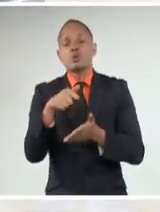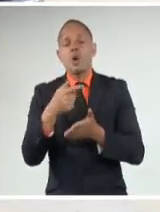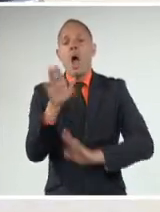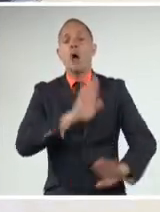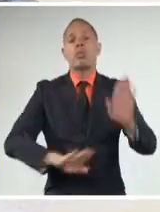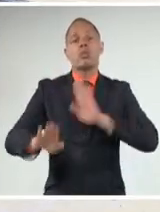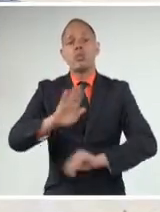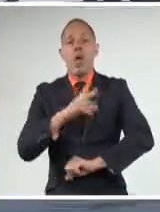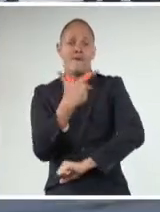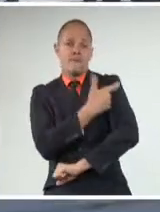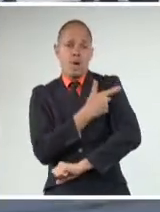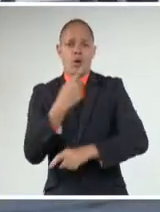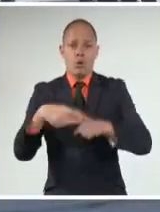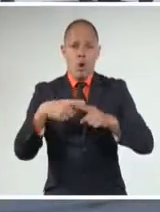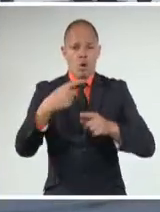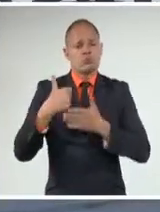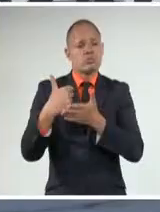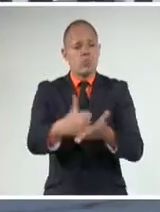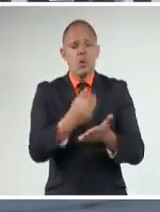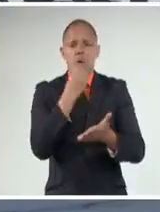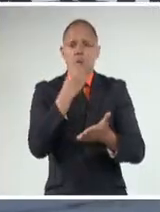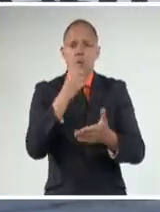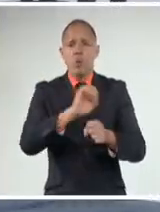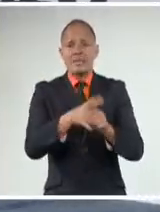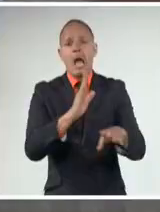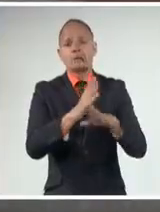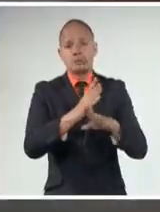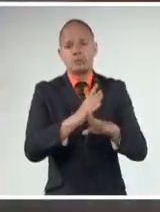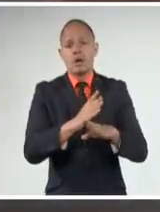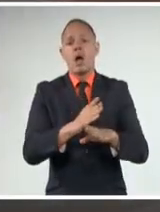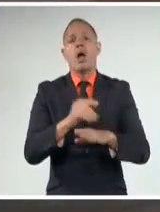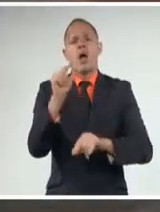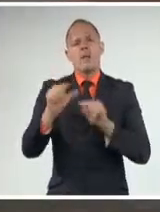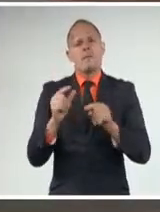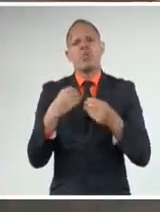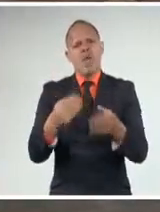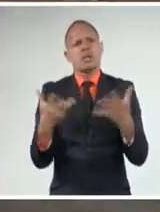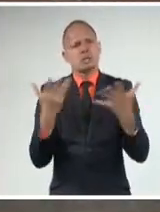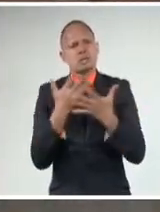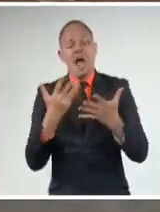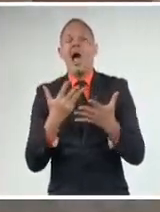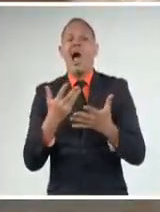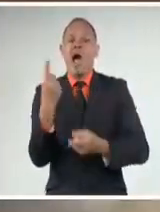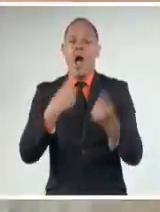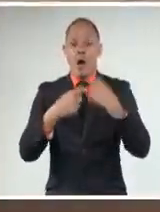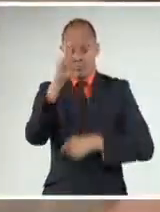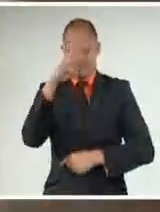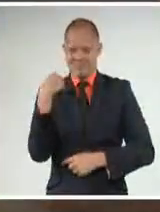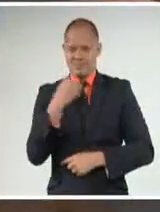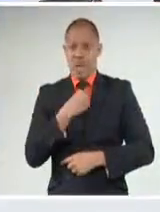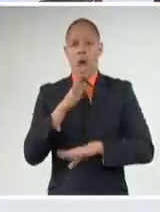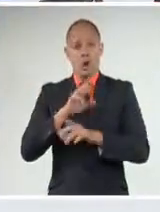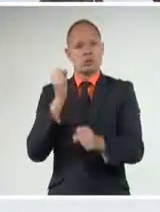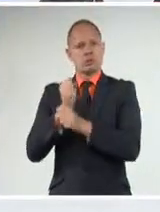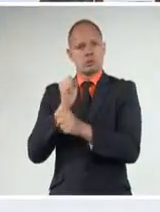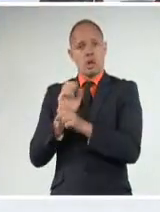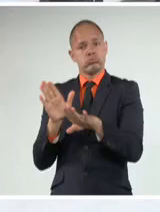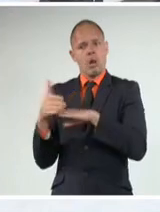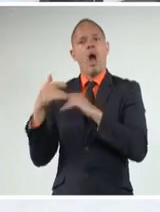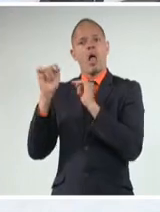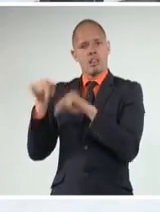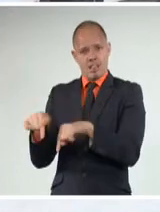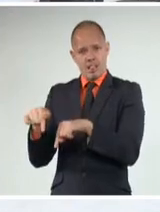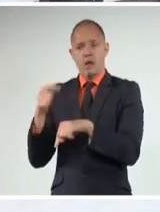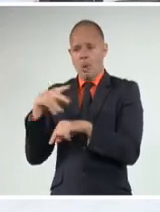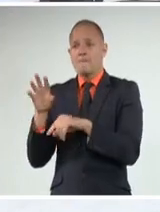de la COVID-19. Residentes cubanos en la nación caribeña, colaboradores de la salud que allí ofrecen servicios, enviaron